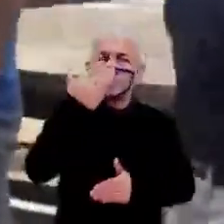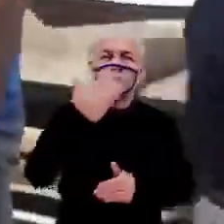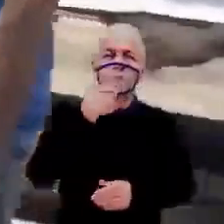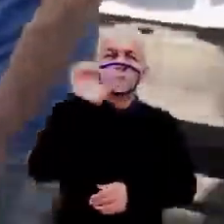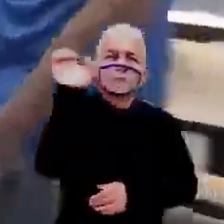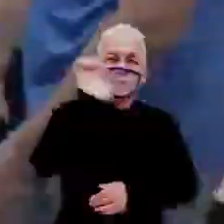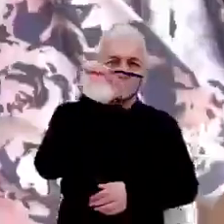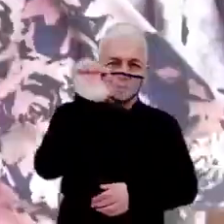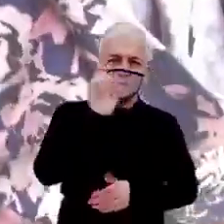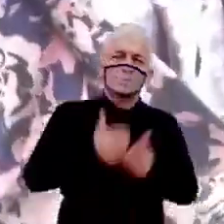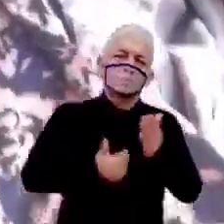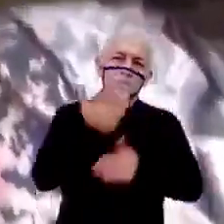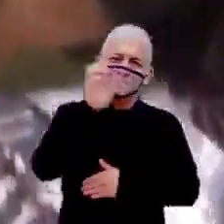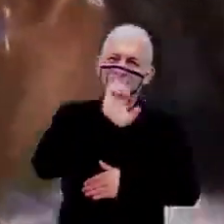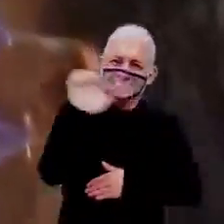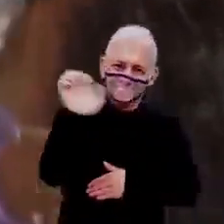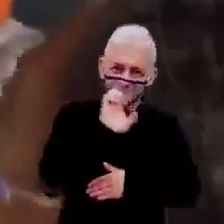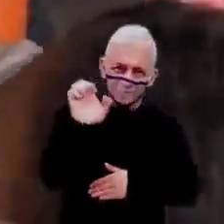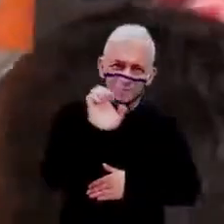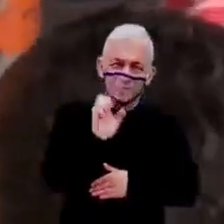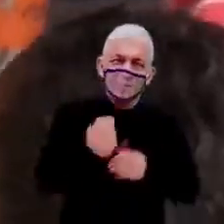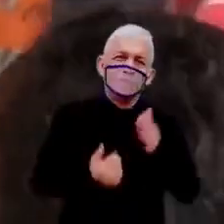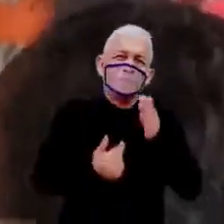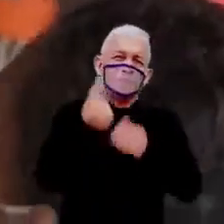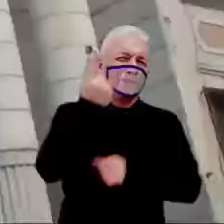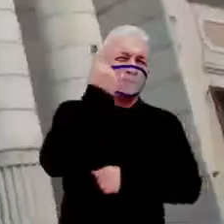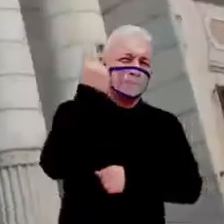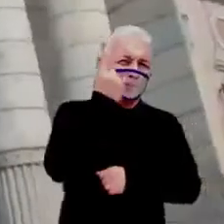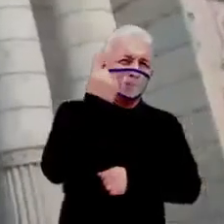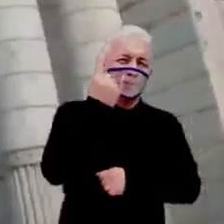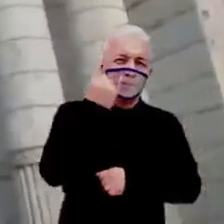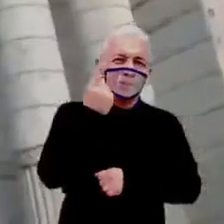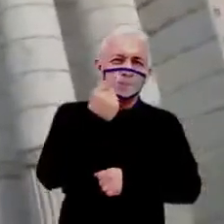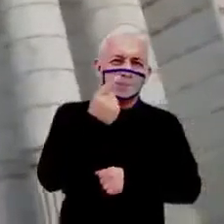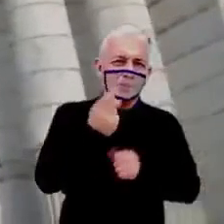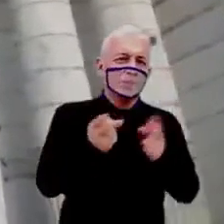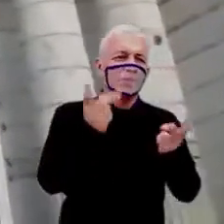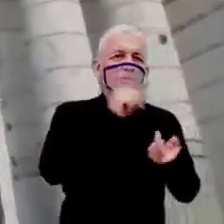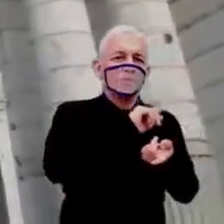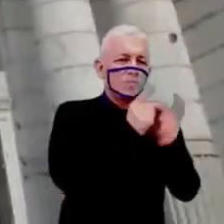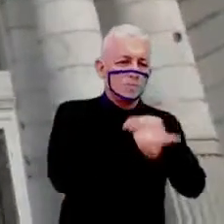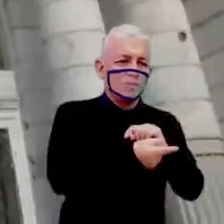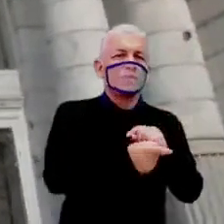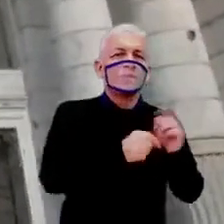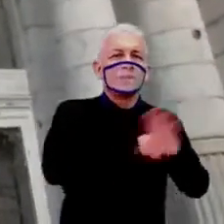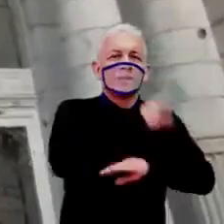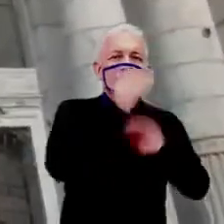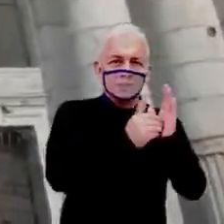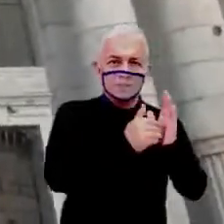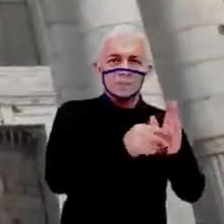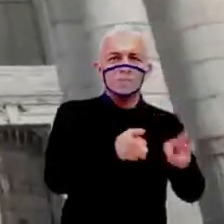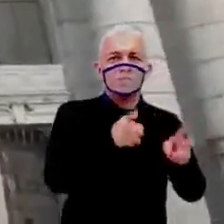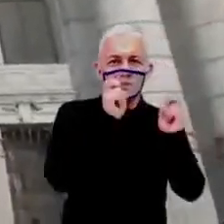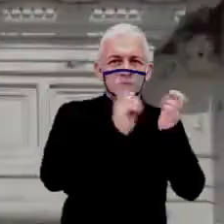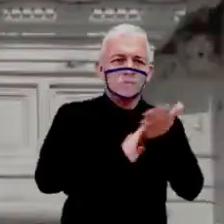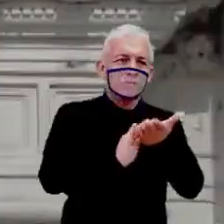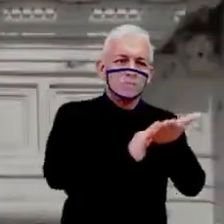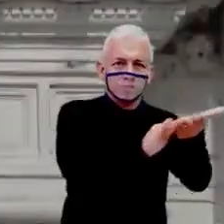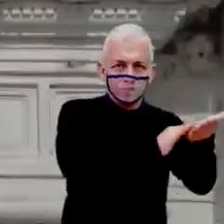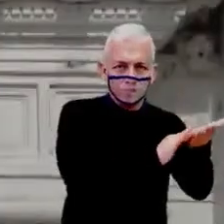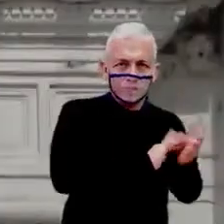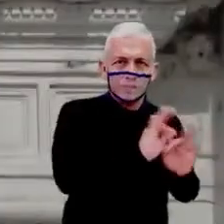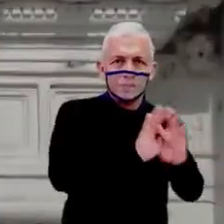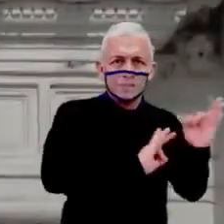en enero. Esta será la primera gran apuesta de ese renacer del centro, de esa gran